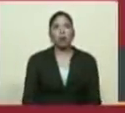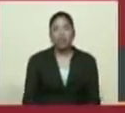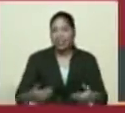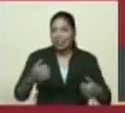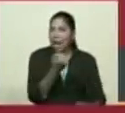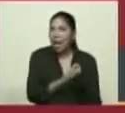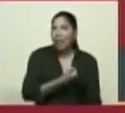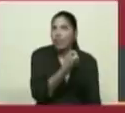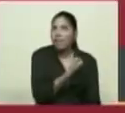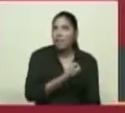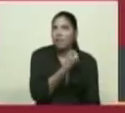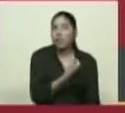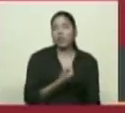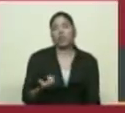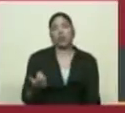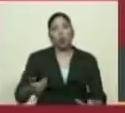sacrificio.